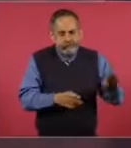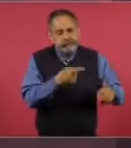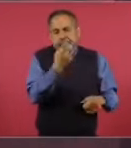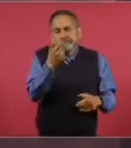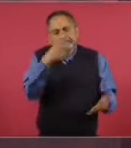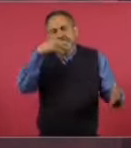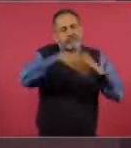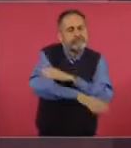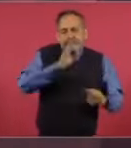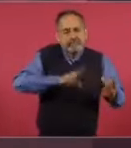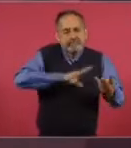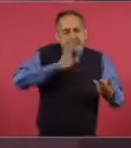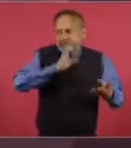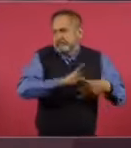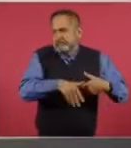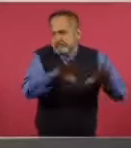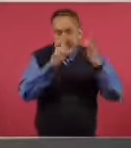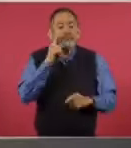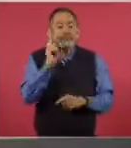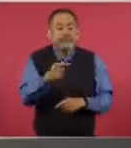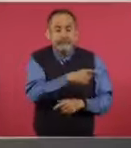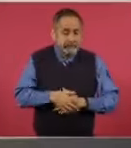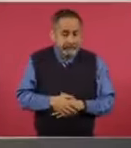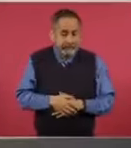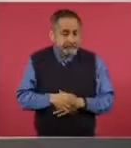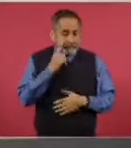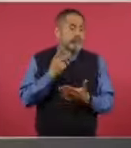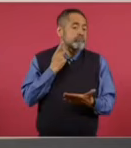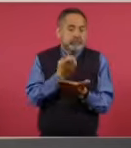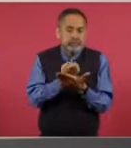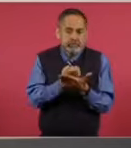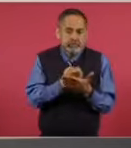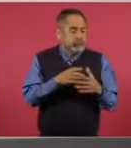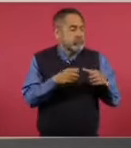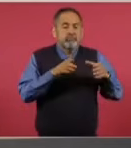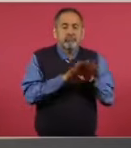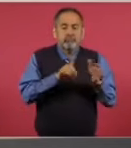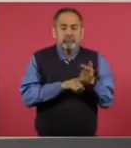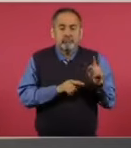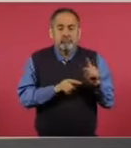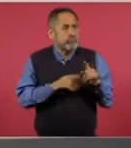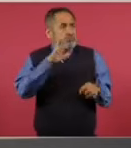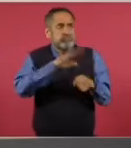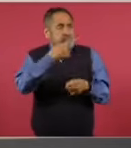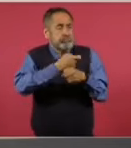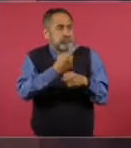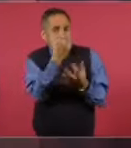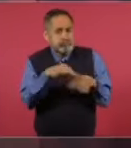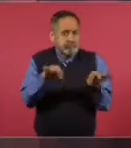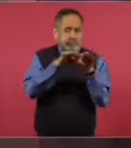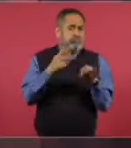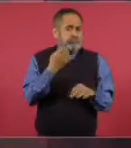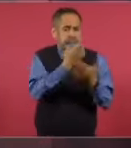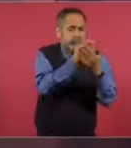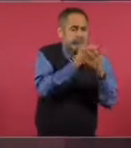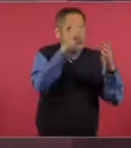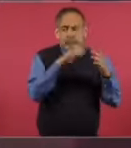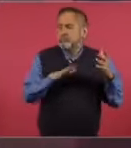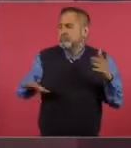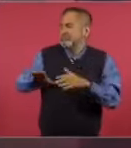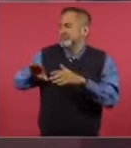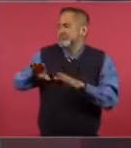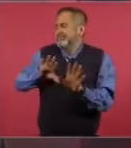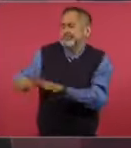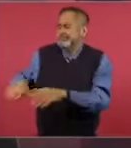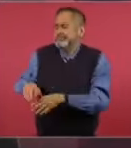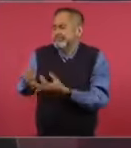mal tanto tiempo, es que la política económica se elevó a rango supremo y se subordinó todo lo